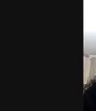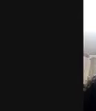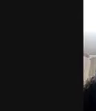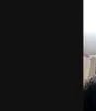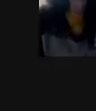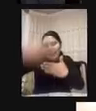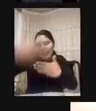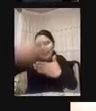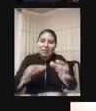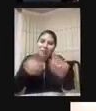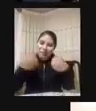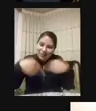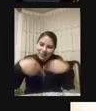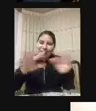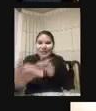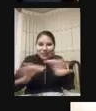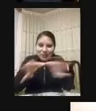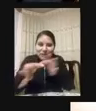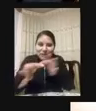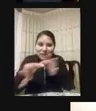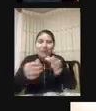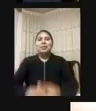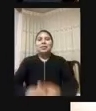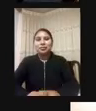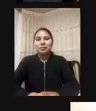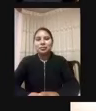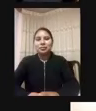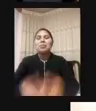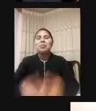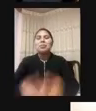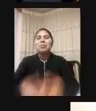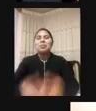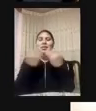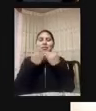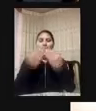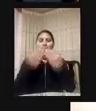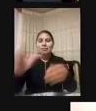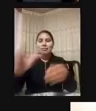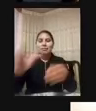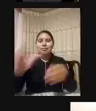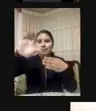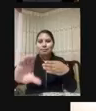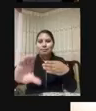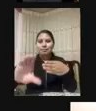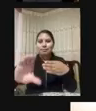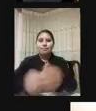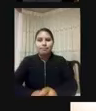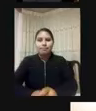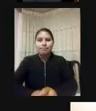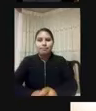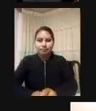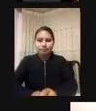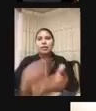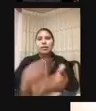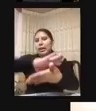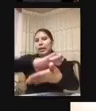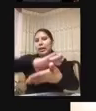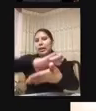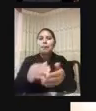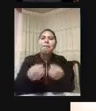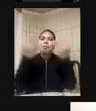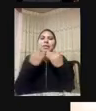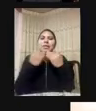Muchas gracias. Licenciada, quiero agradecer por su presencia a todas ustedes. Muchas gracias a este